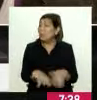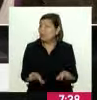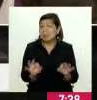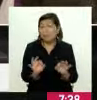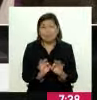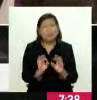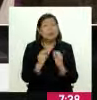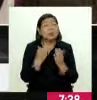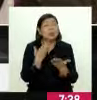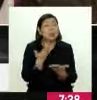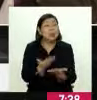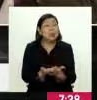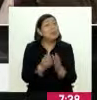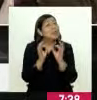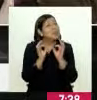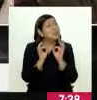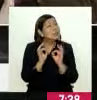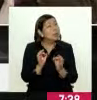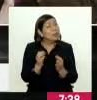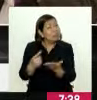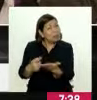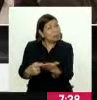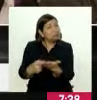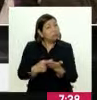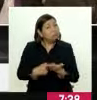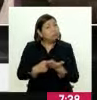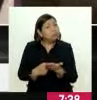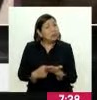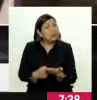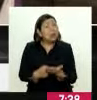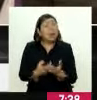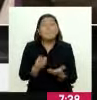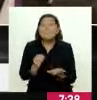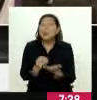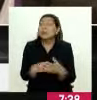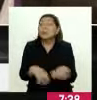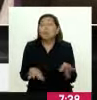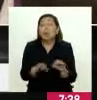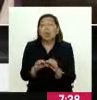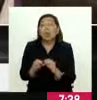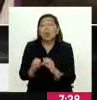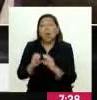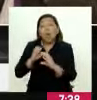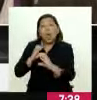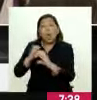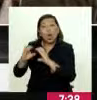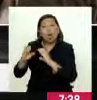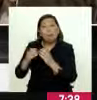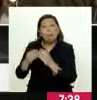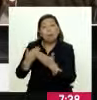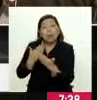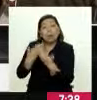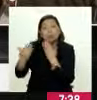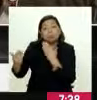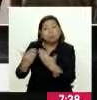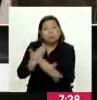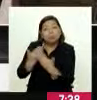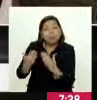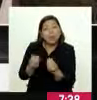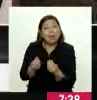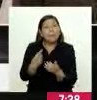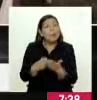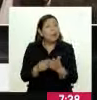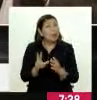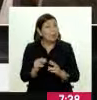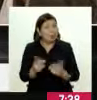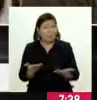darse es siempre un consenso y eso se produce gracias al diálogo. La protesta, repito nuevamente, es legítima siempre y cuando